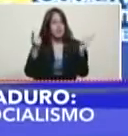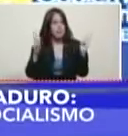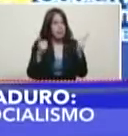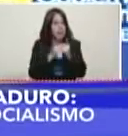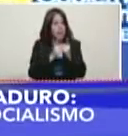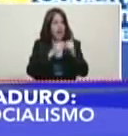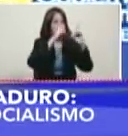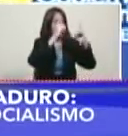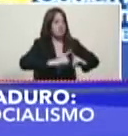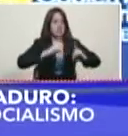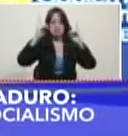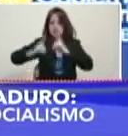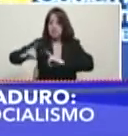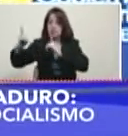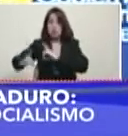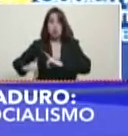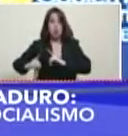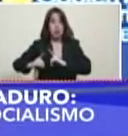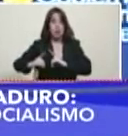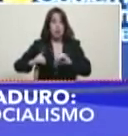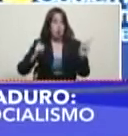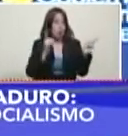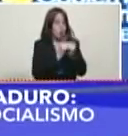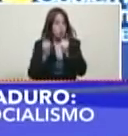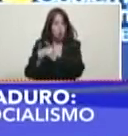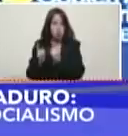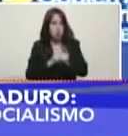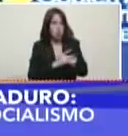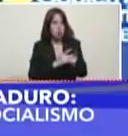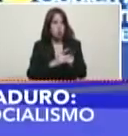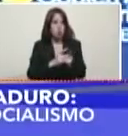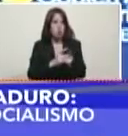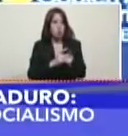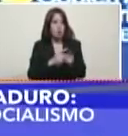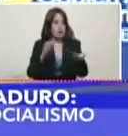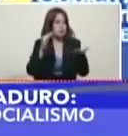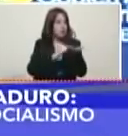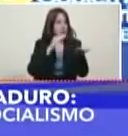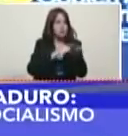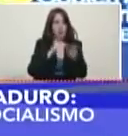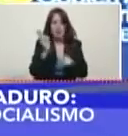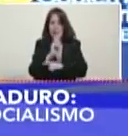Hay que acortar los espacios para la aplicación de las soluciones,